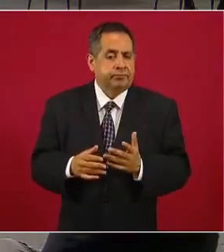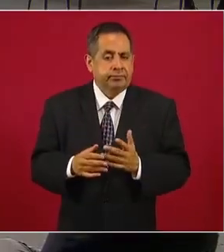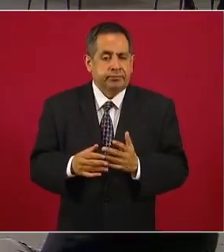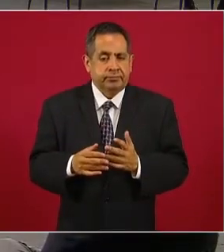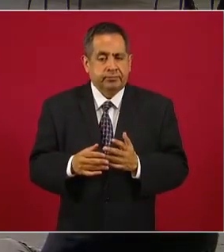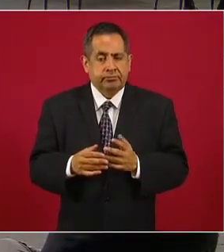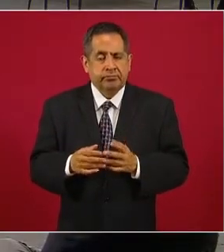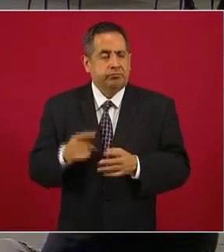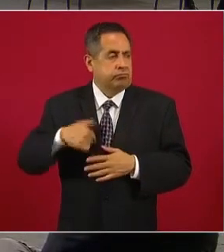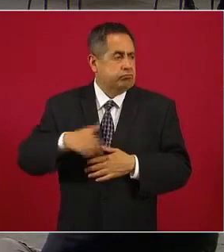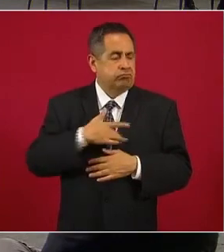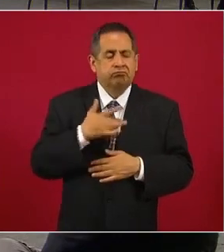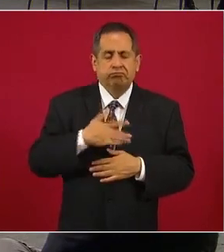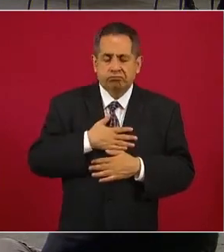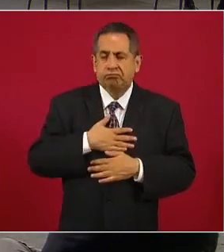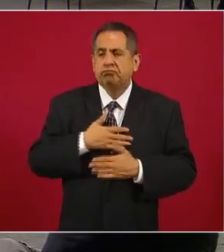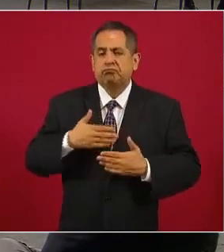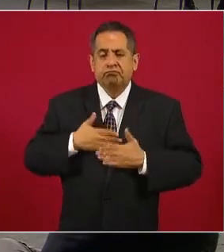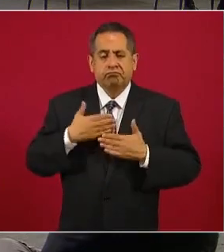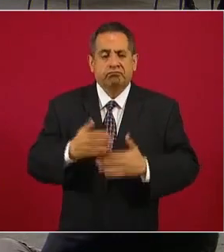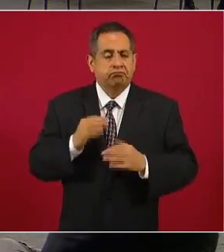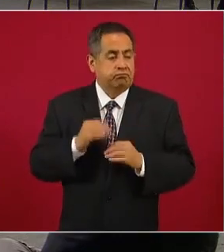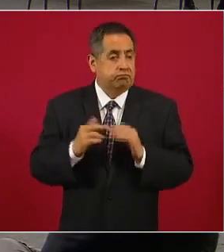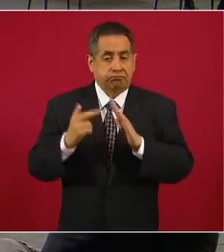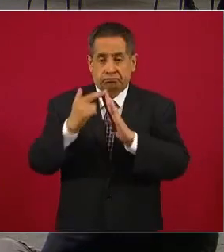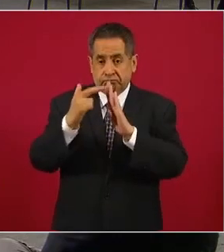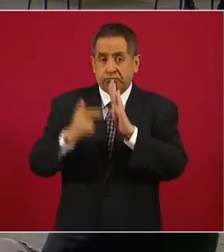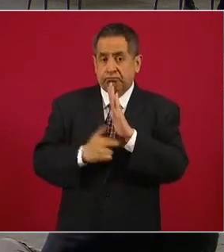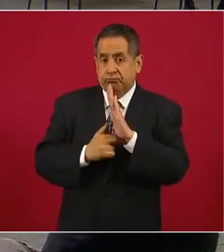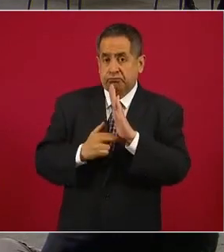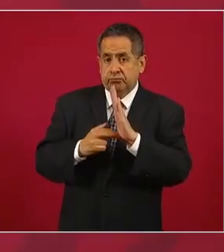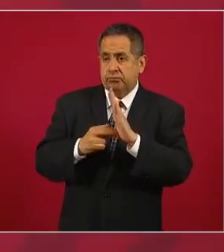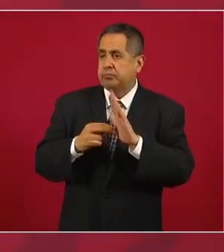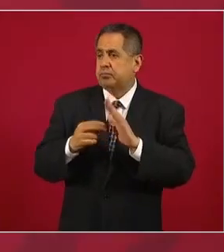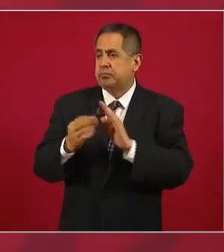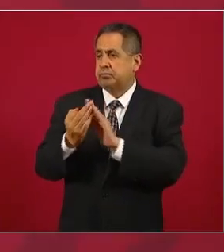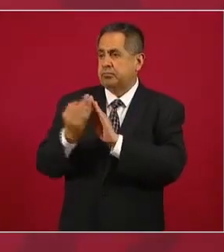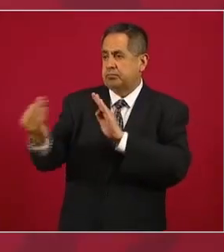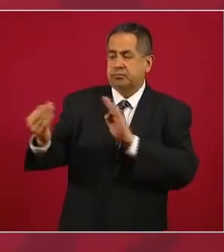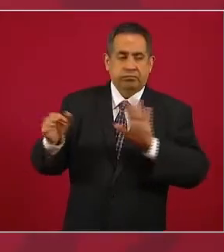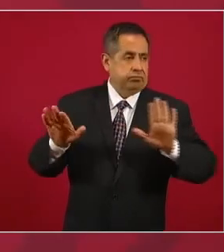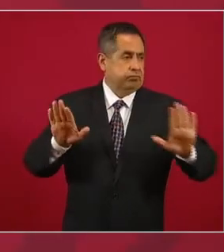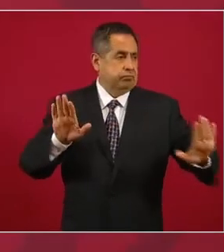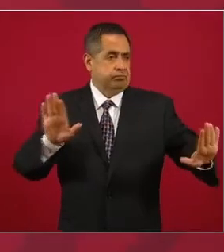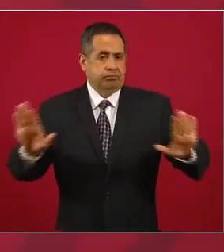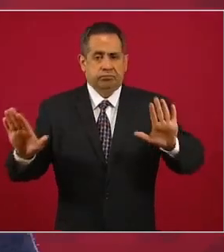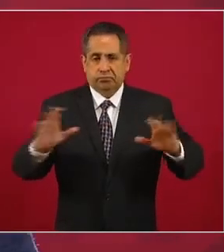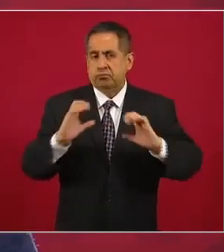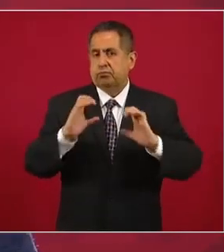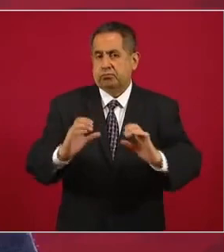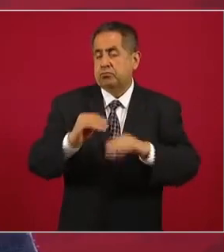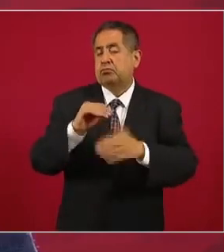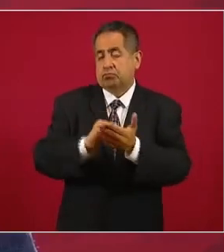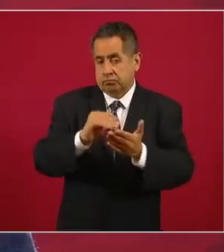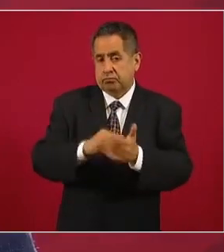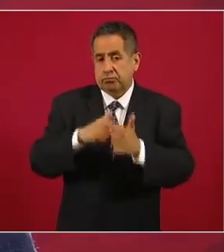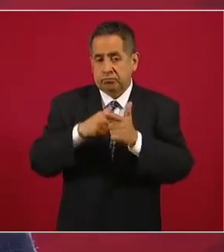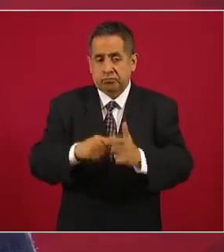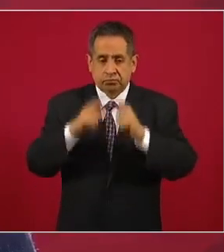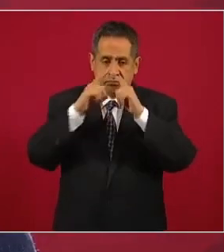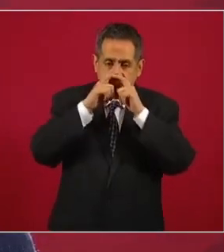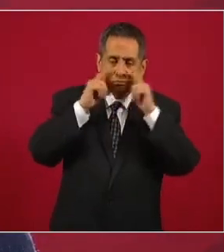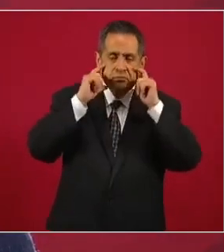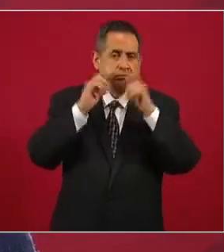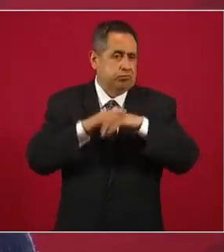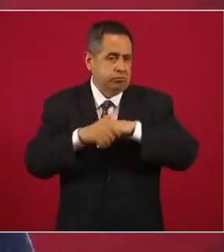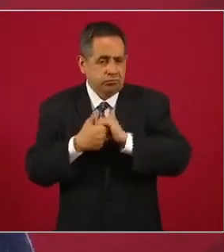sin confianza, vamos respetando las medidas de seguridad, de distanciamiento y de cuidado personal,